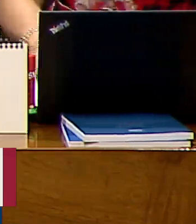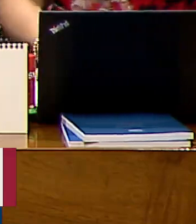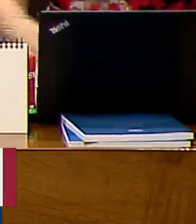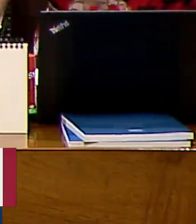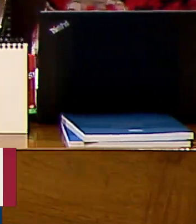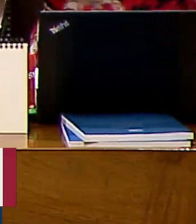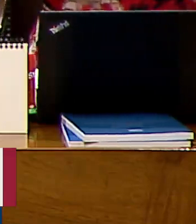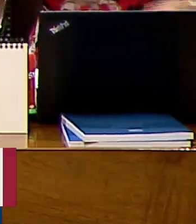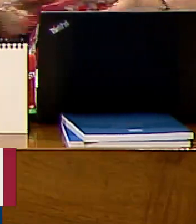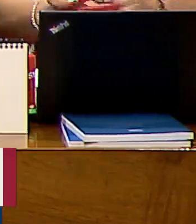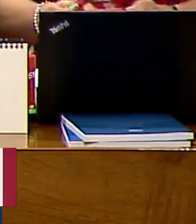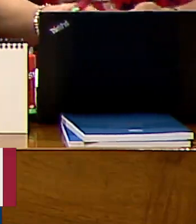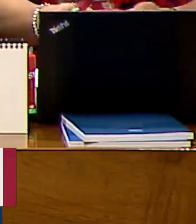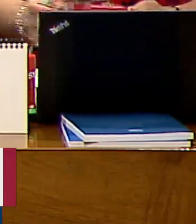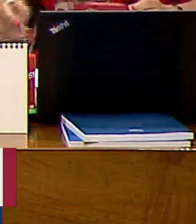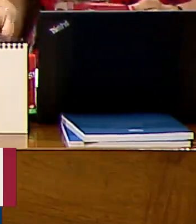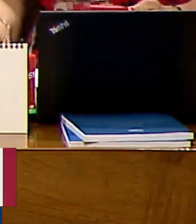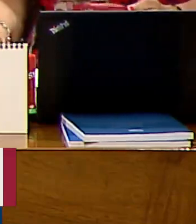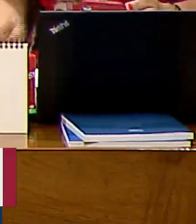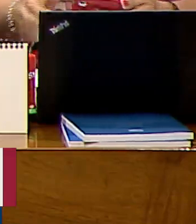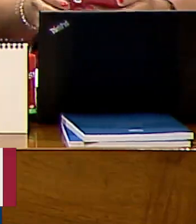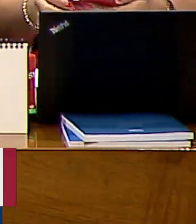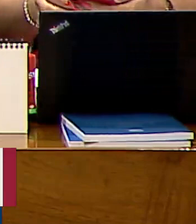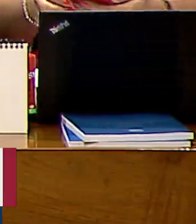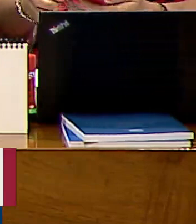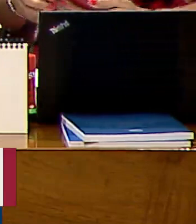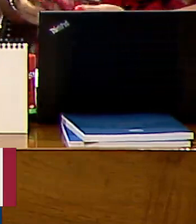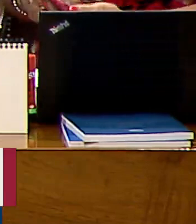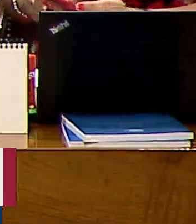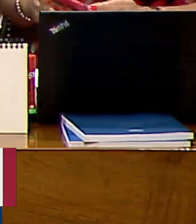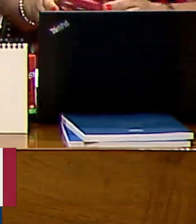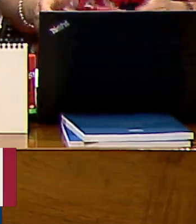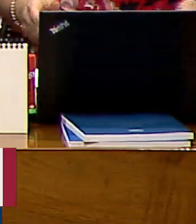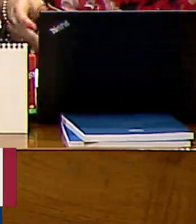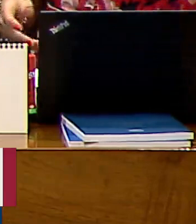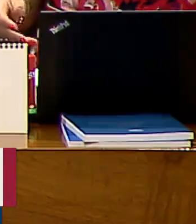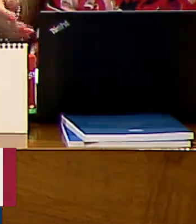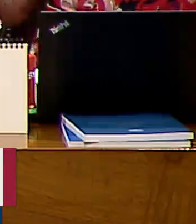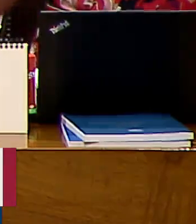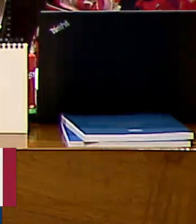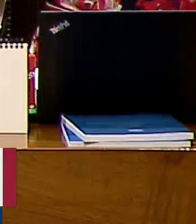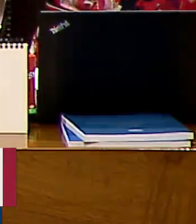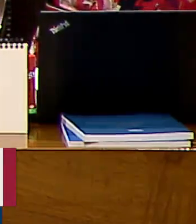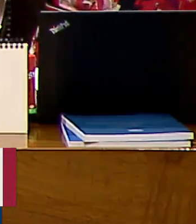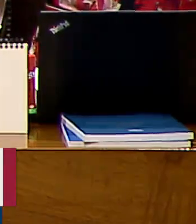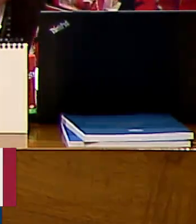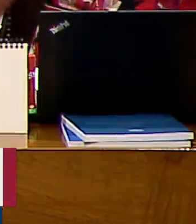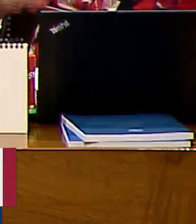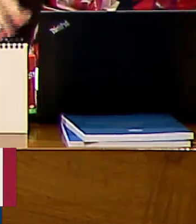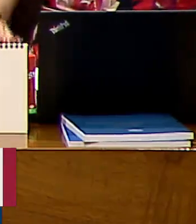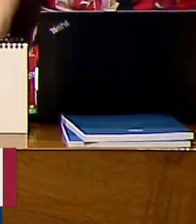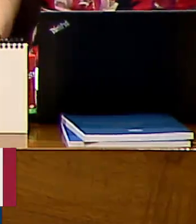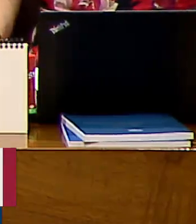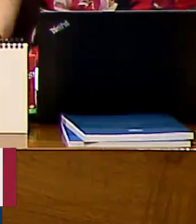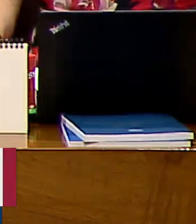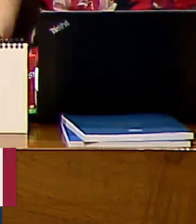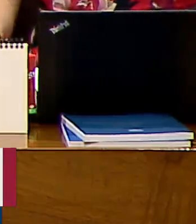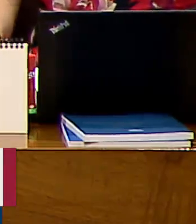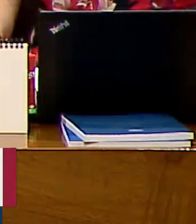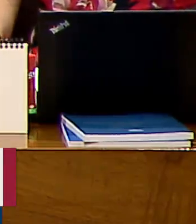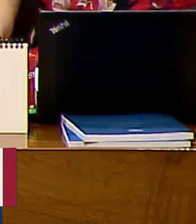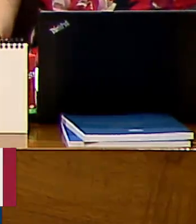del sindicato Santa Lucía de Maxagro. Me sopla la diputada Sepúlveda, de las comunas